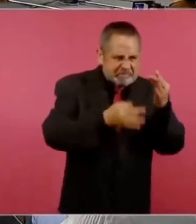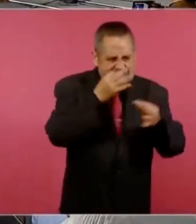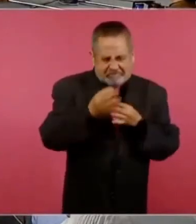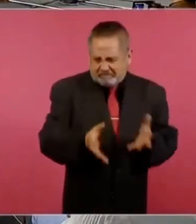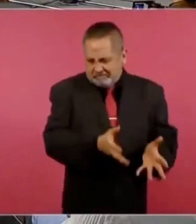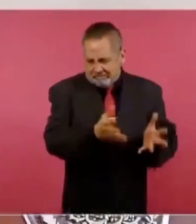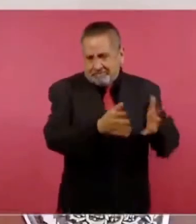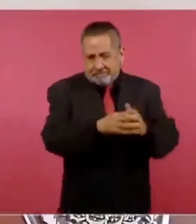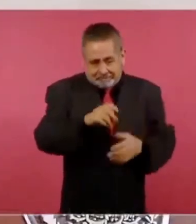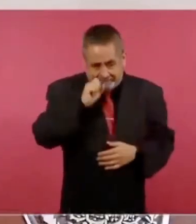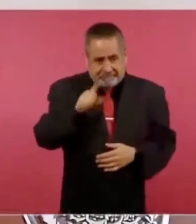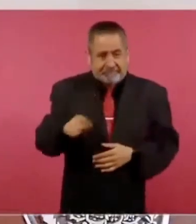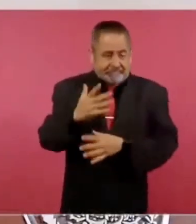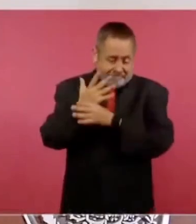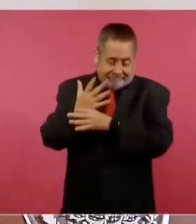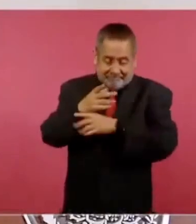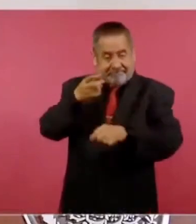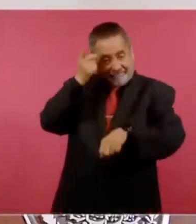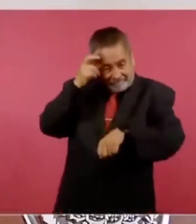de Odebrecht.